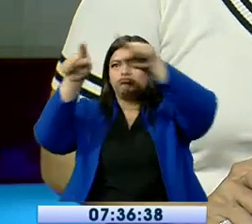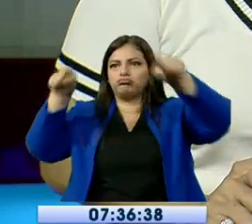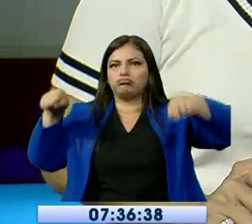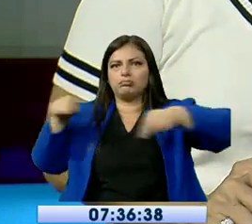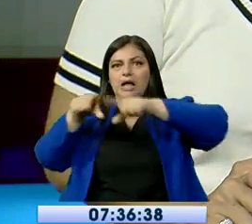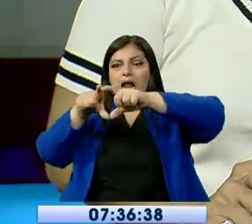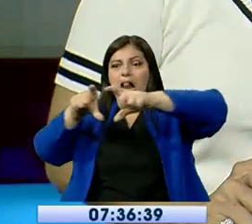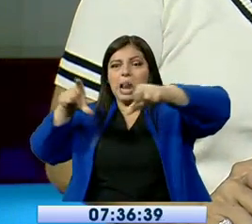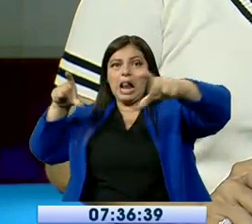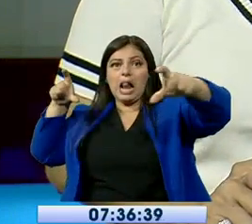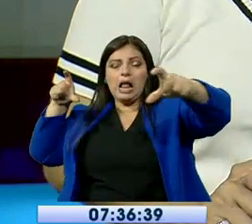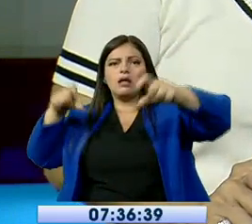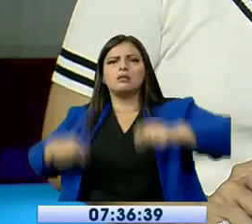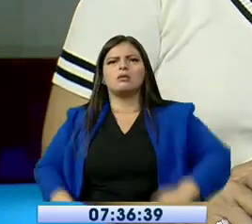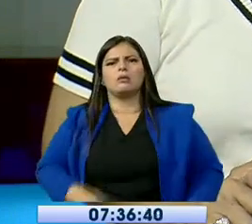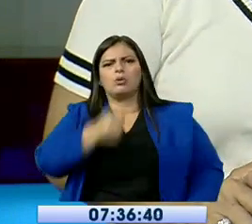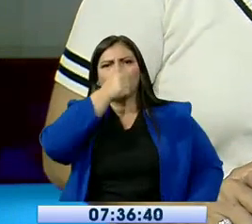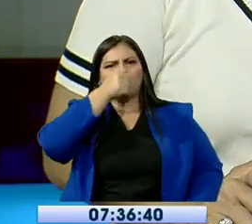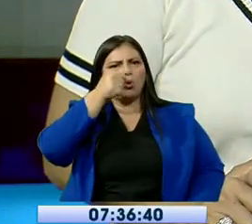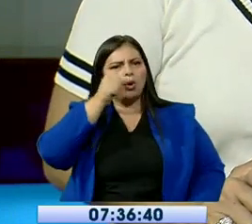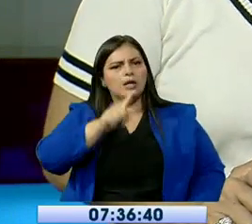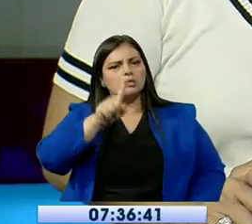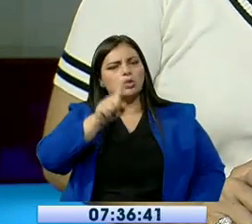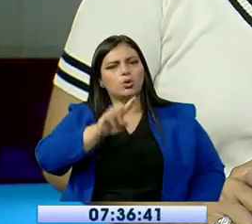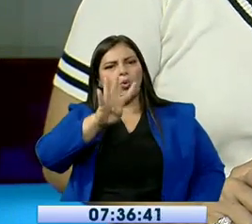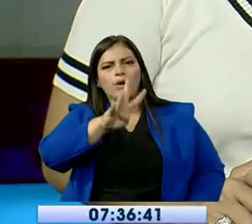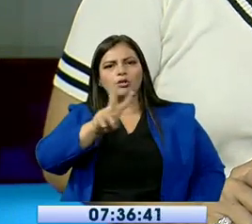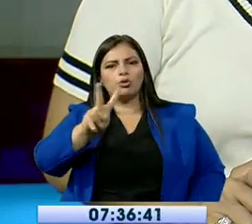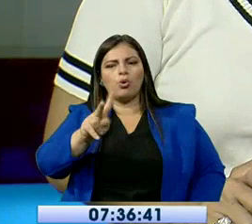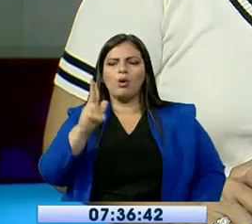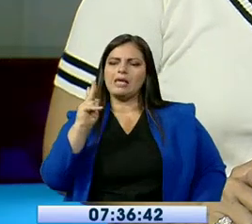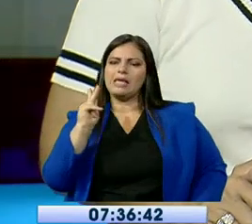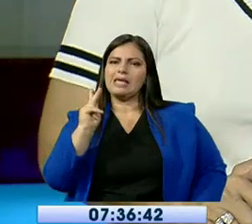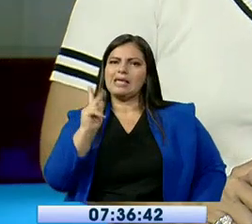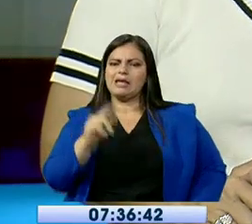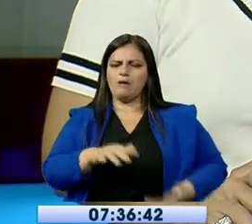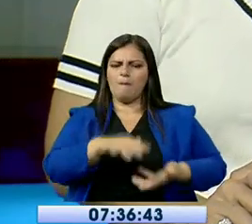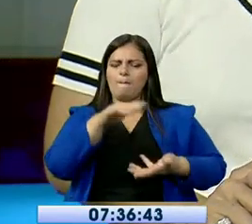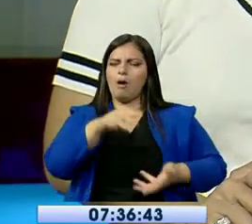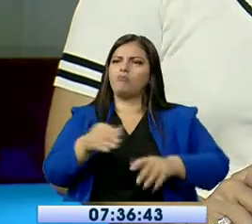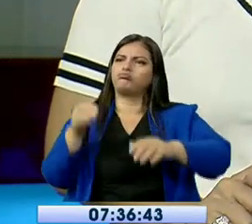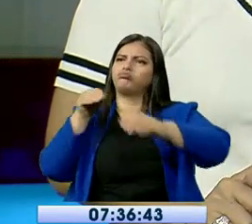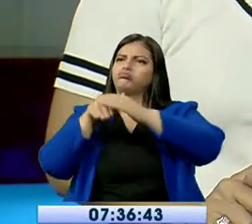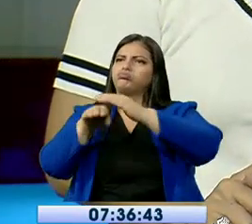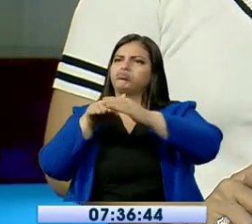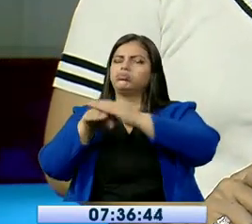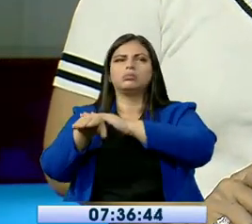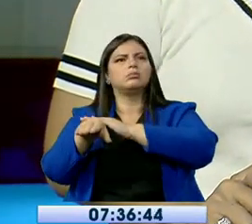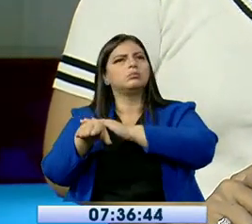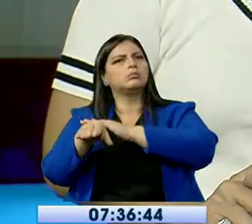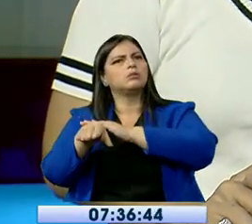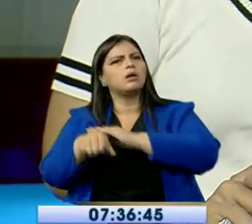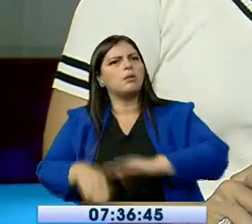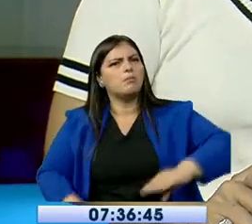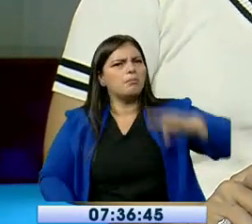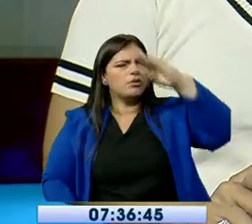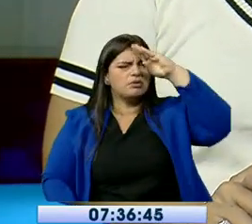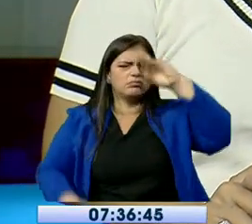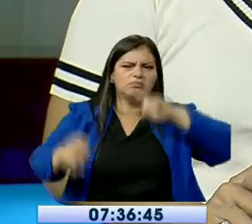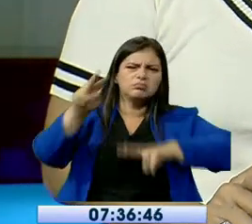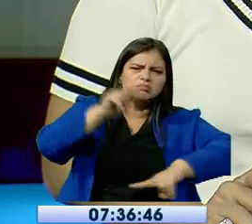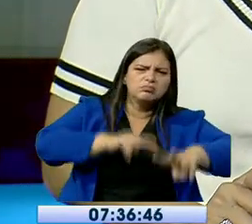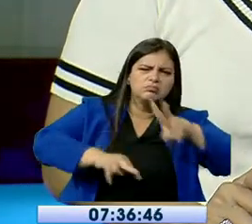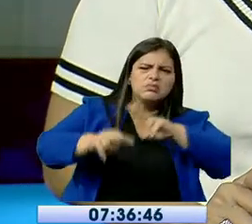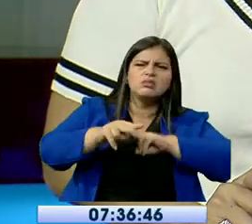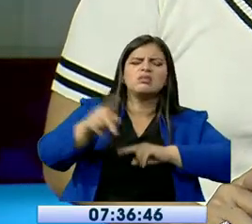los narcotraficantes lograron ingresar los paquetes de la sustancia ilícita en una carga de plásticos que tenía como destino